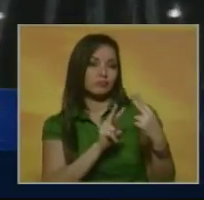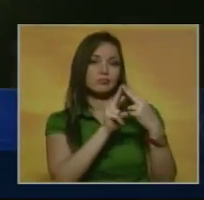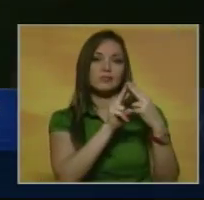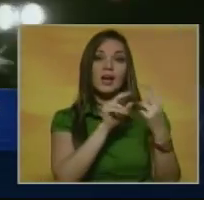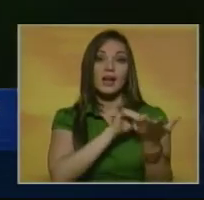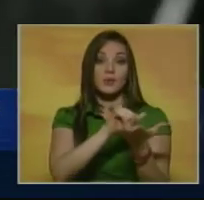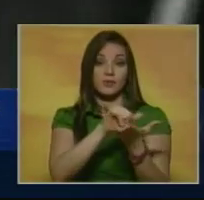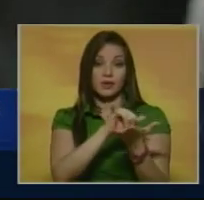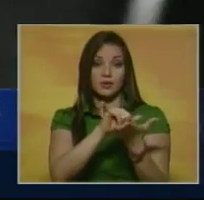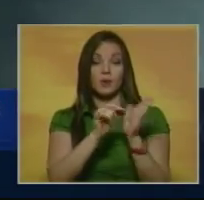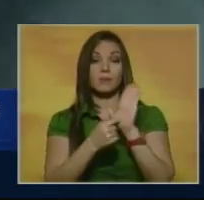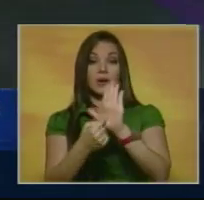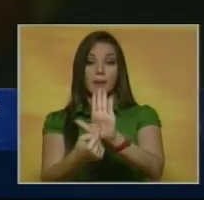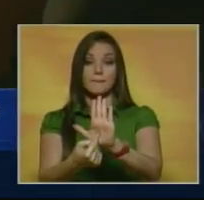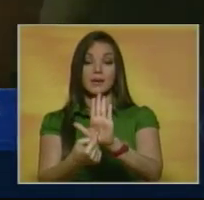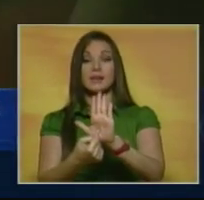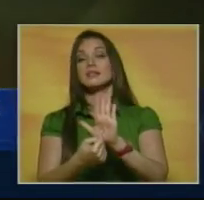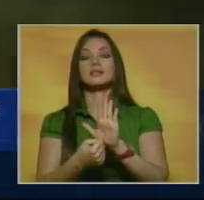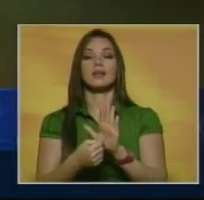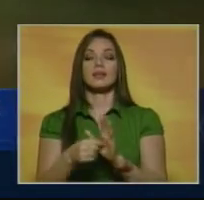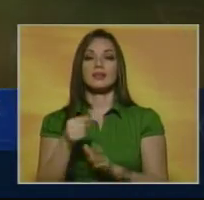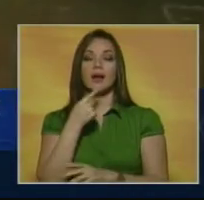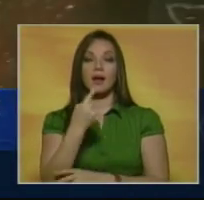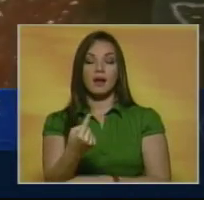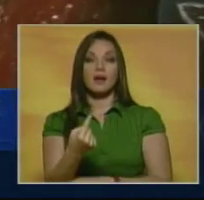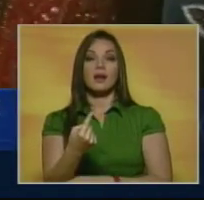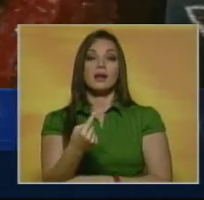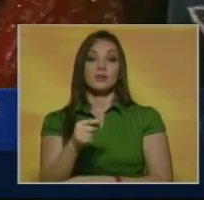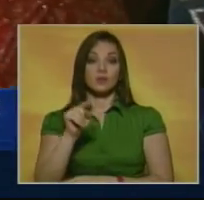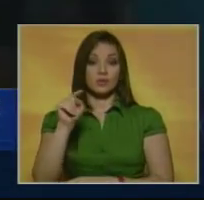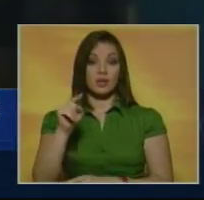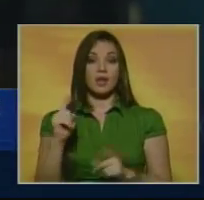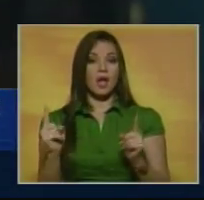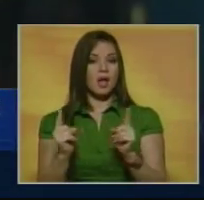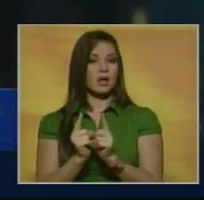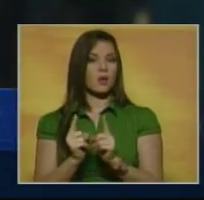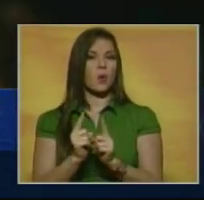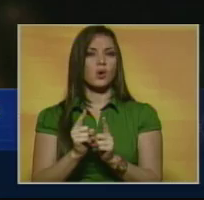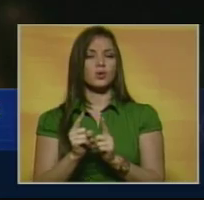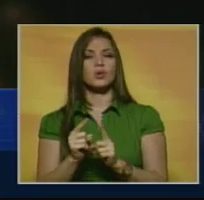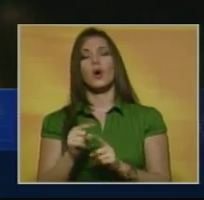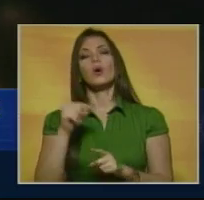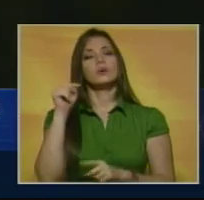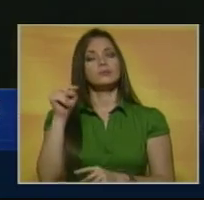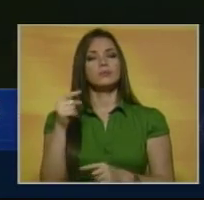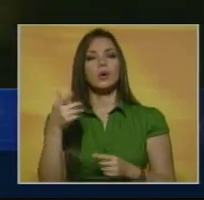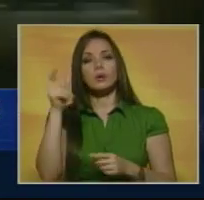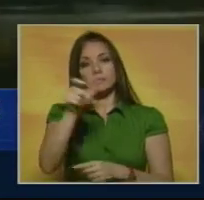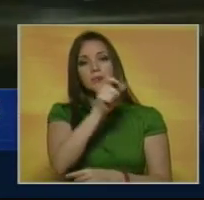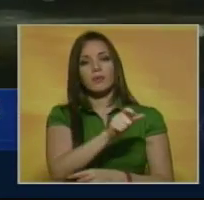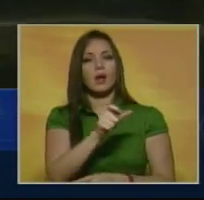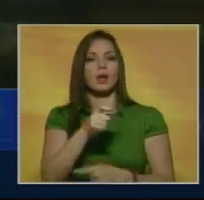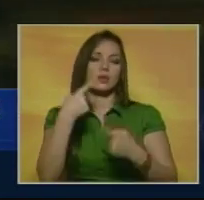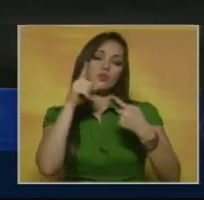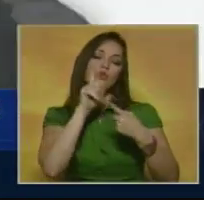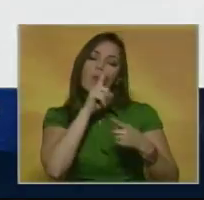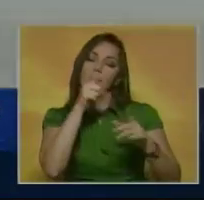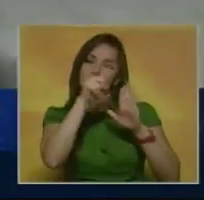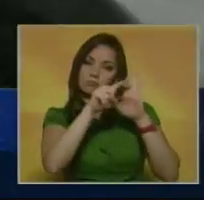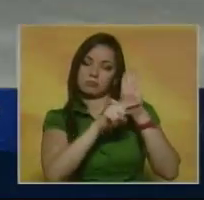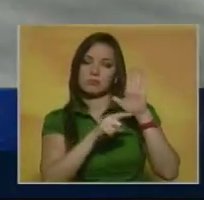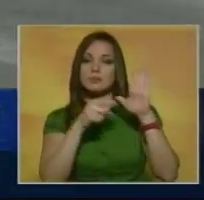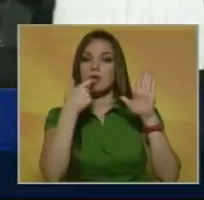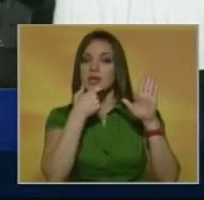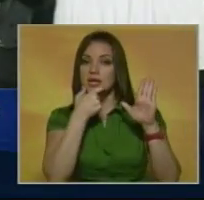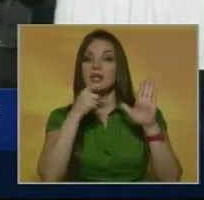nuevo cortometraje Proscritos, que a pesar de ser un film muy corto, cuenta con un elenco de grandes actores como Justin Theroux y una